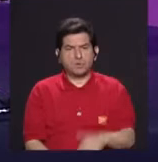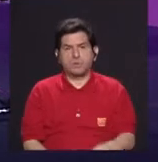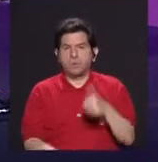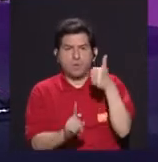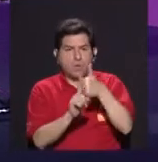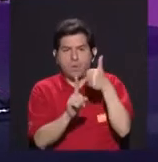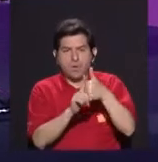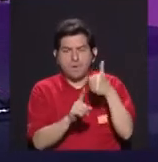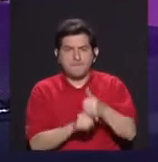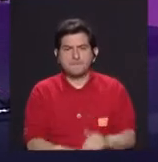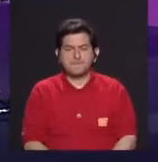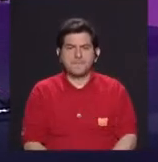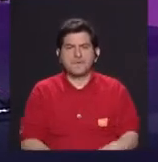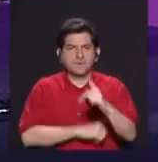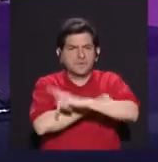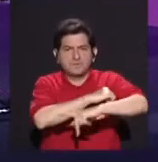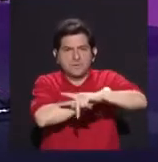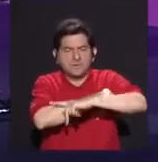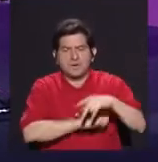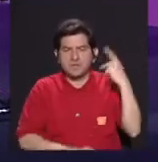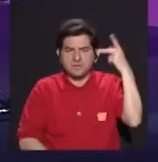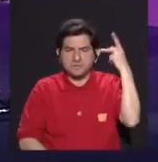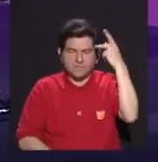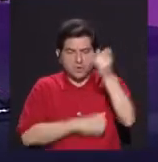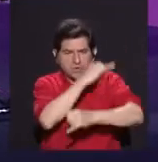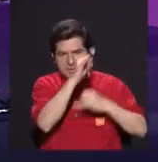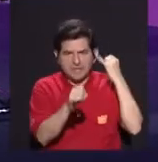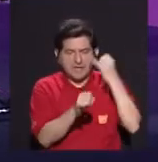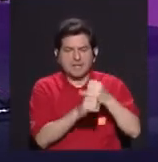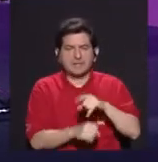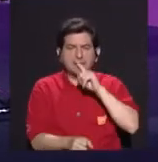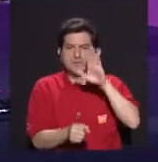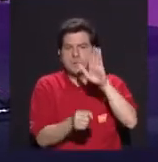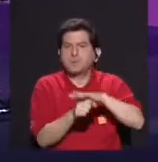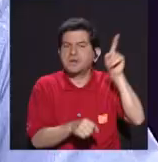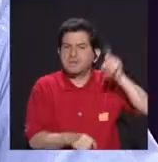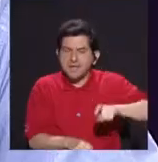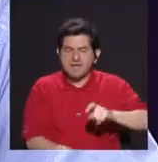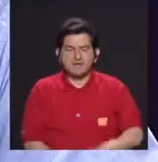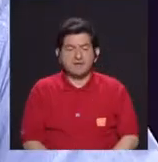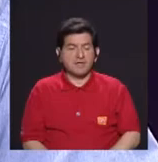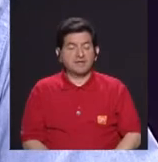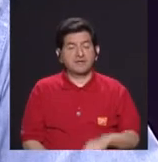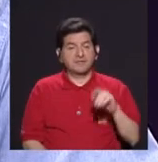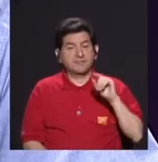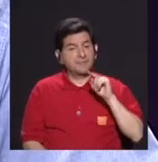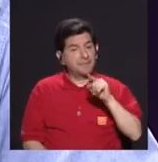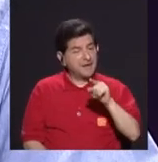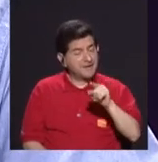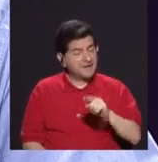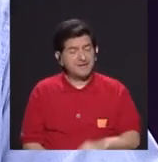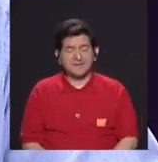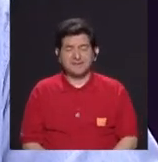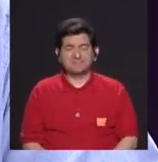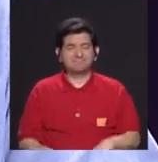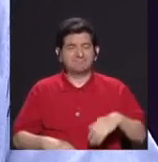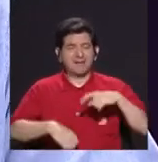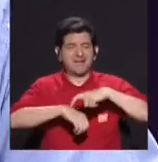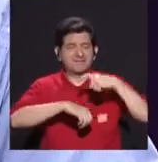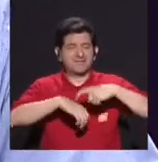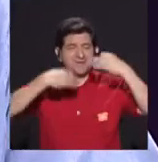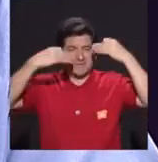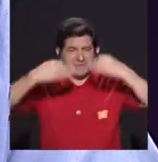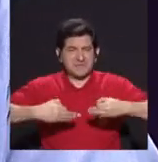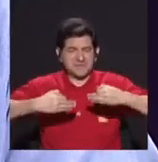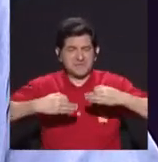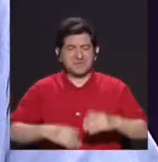estado o alguna política internacional y como institución debe de seguirla pero en realidad como tomadores de decisiones o